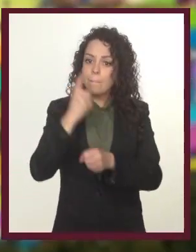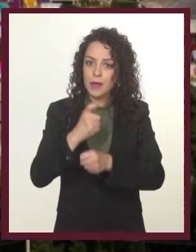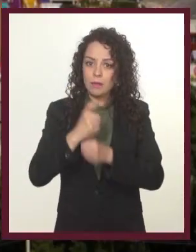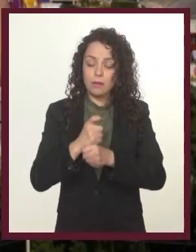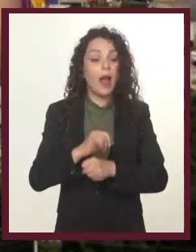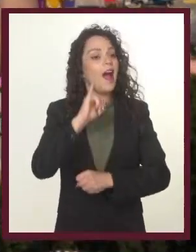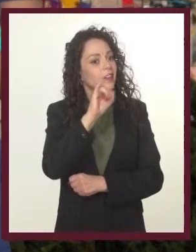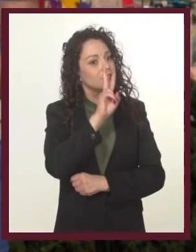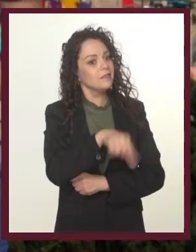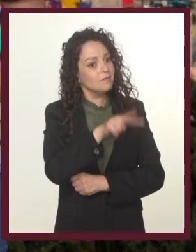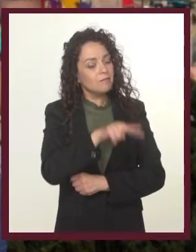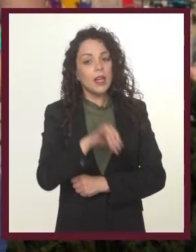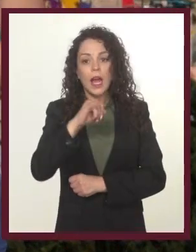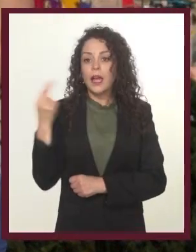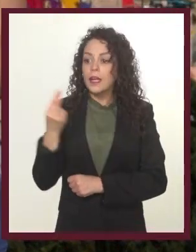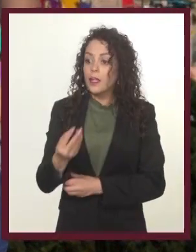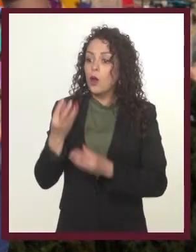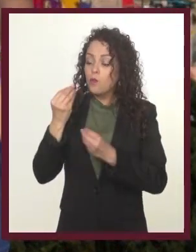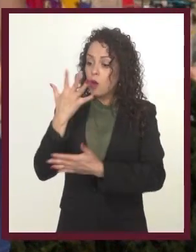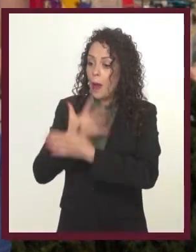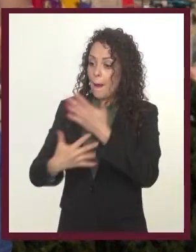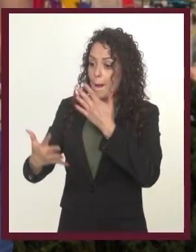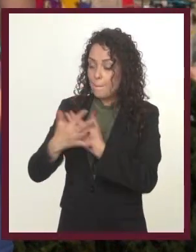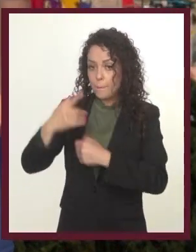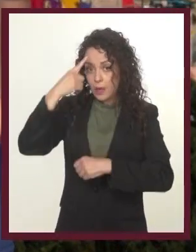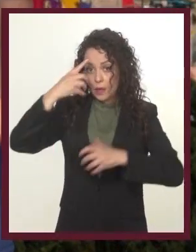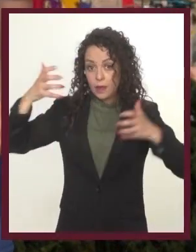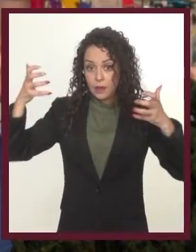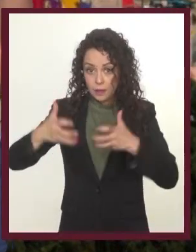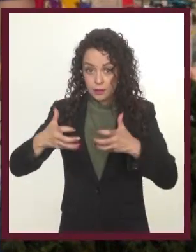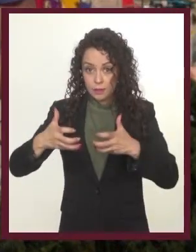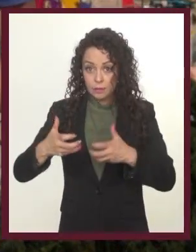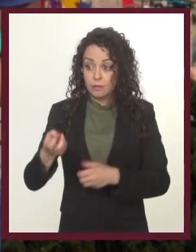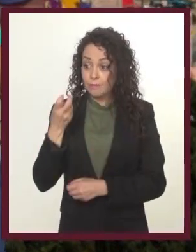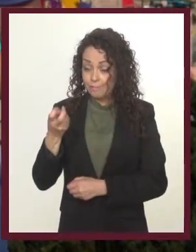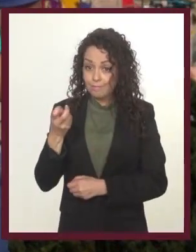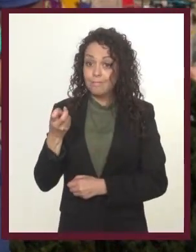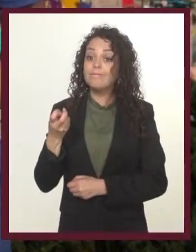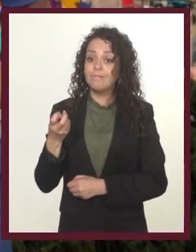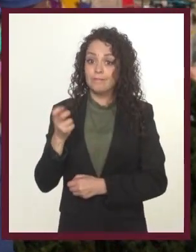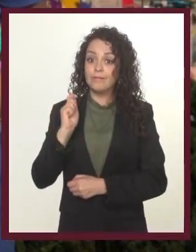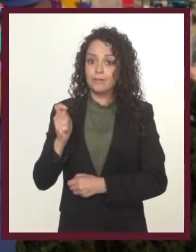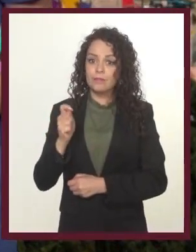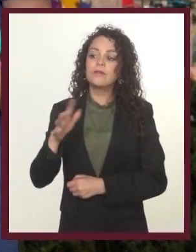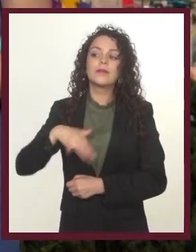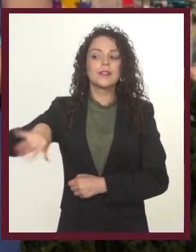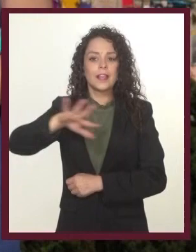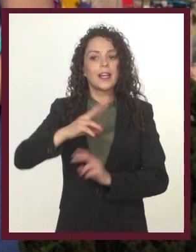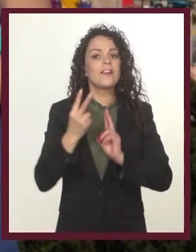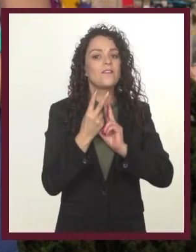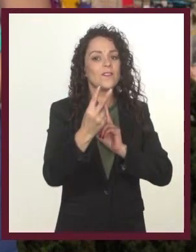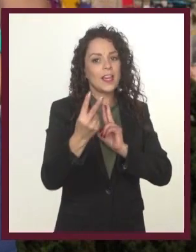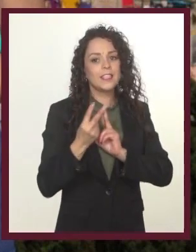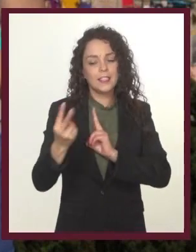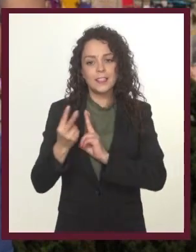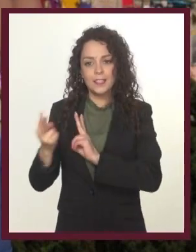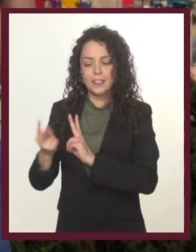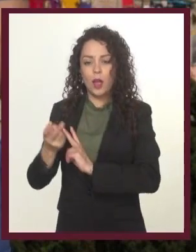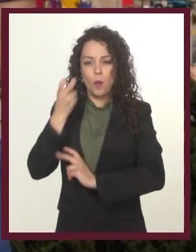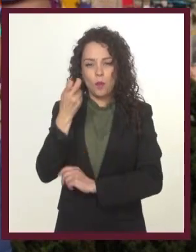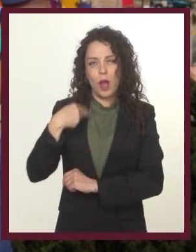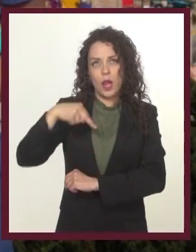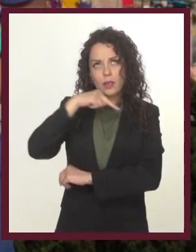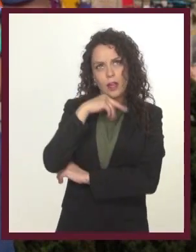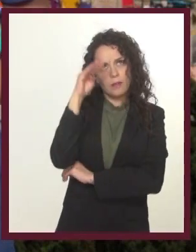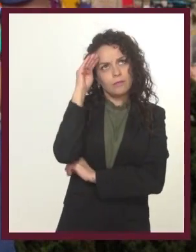cierto. Y también requiere de muchas manos para ser hecho. Y esas manos muy probablemente son de los vecinos. Lo que